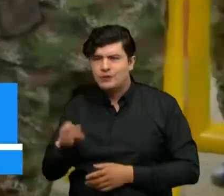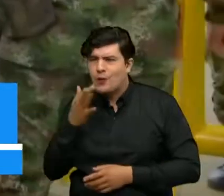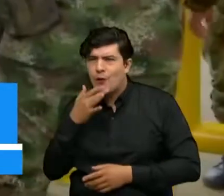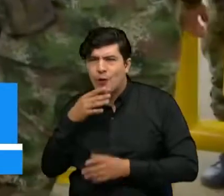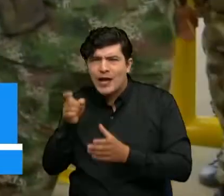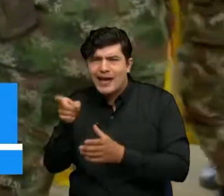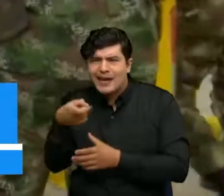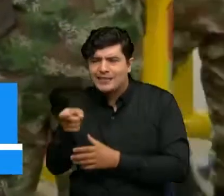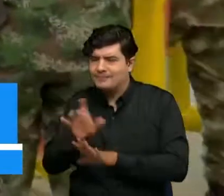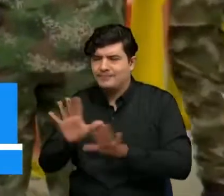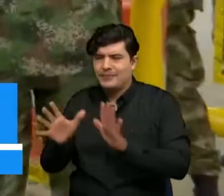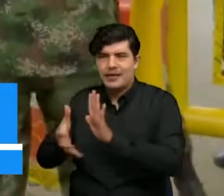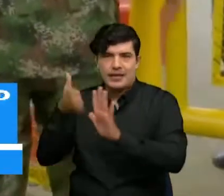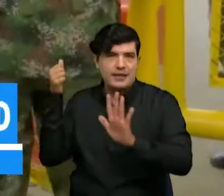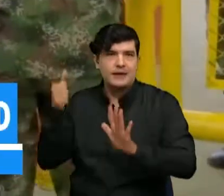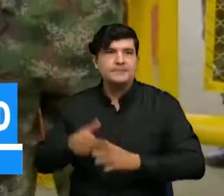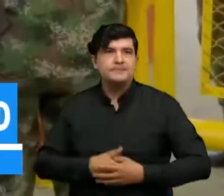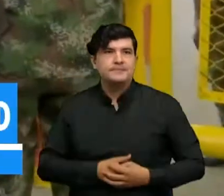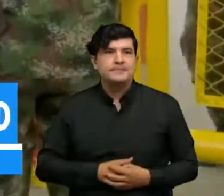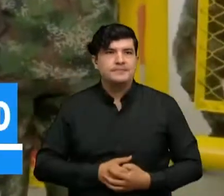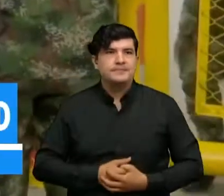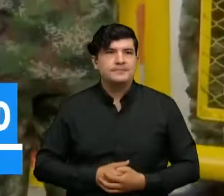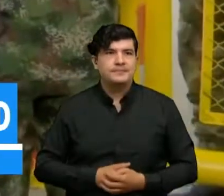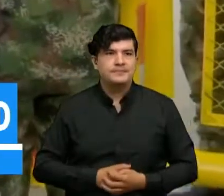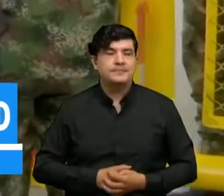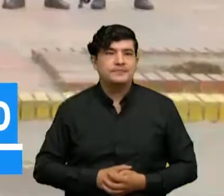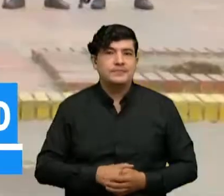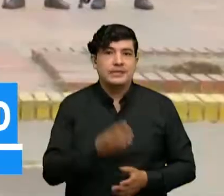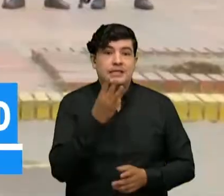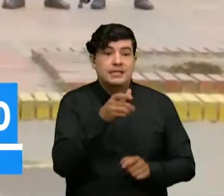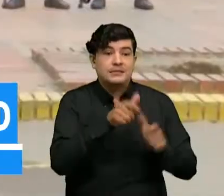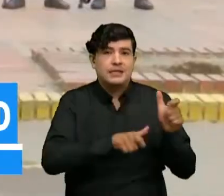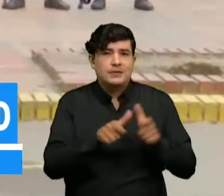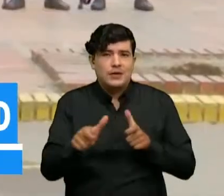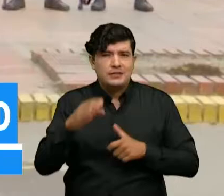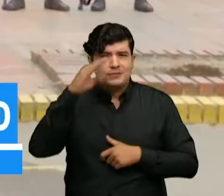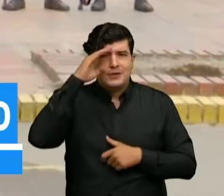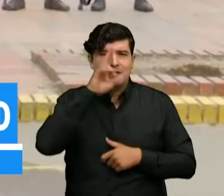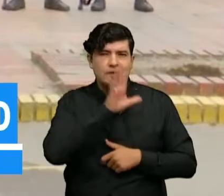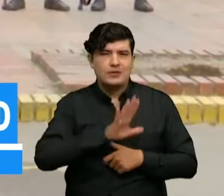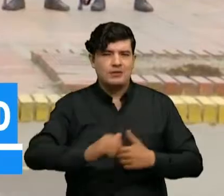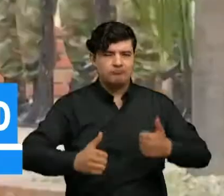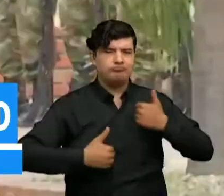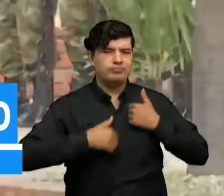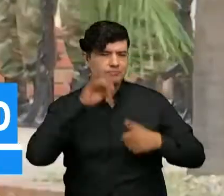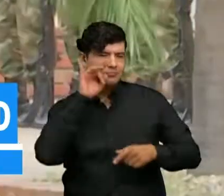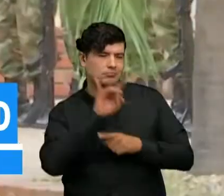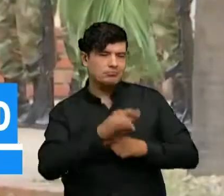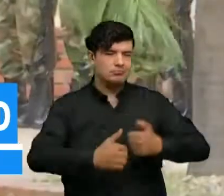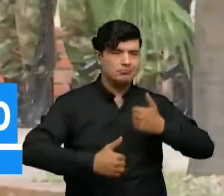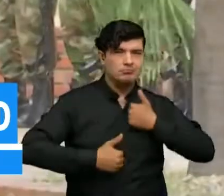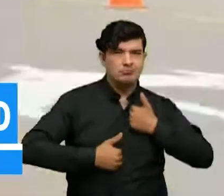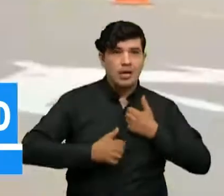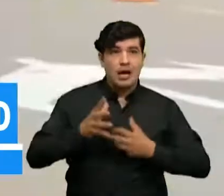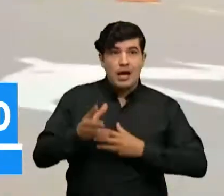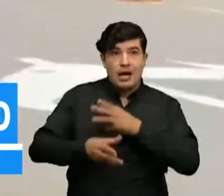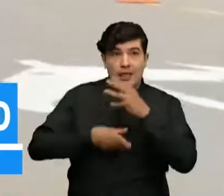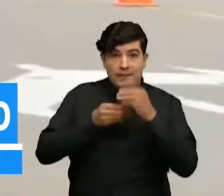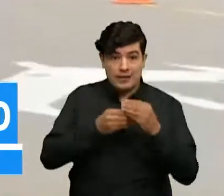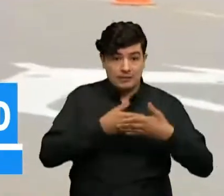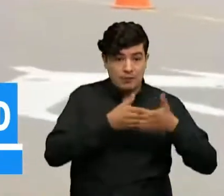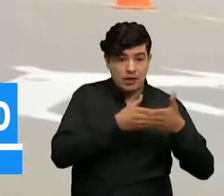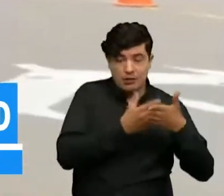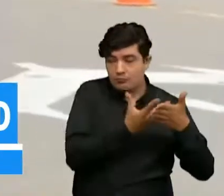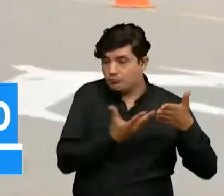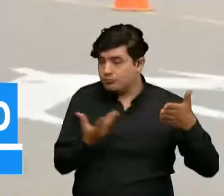Tres uniformados custodian la entrada y la salida del lugar fuertemente armados. Mientras tanto, un grupo de uniformados en formación a pocos metros de la entrada